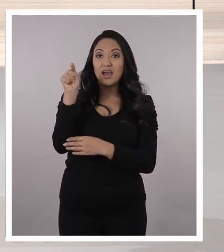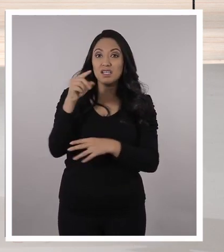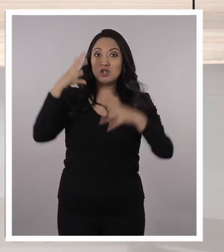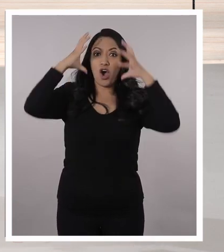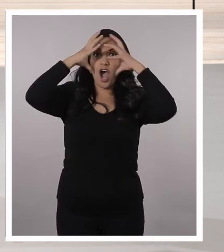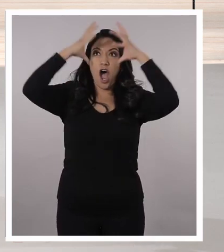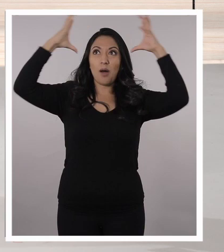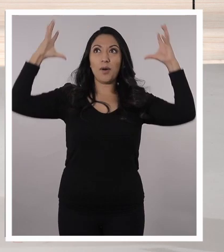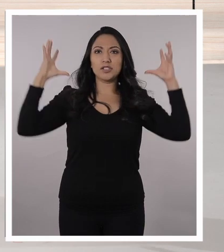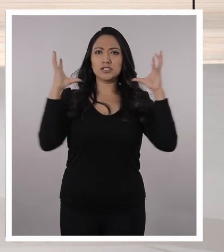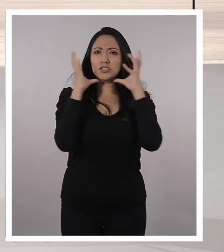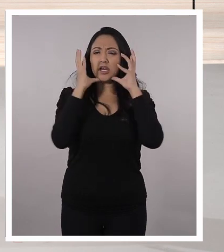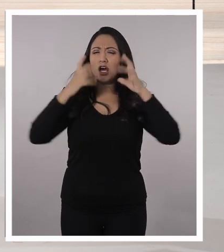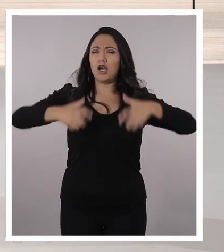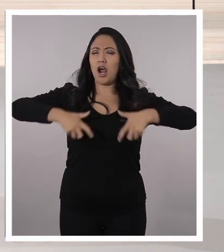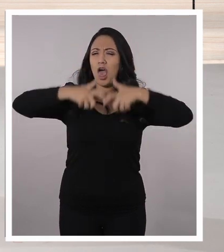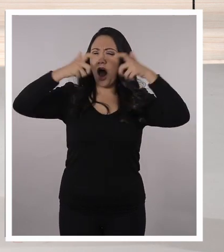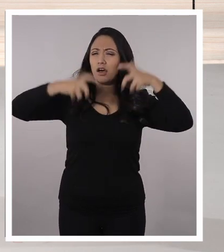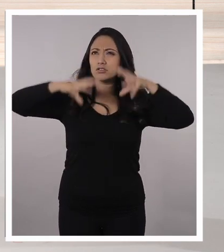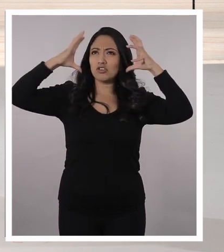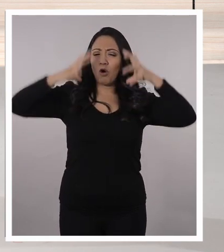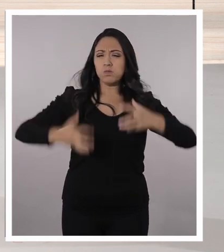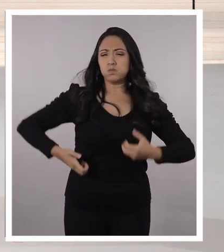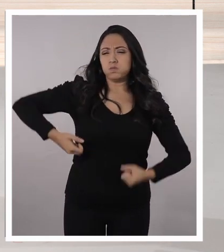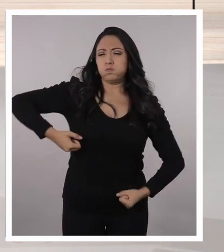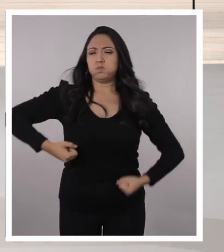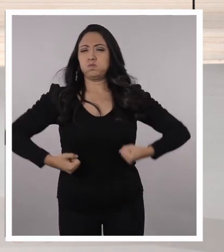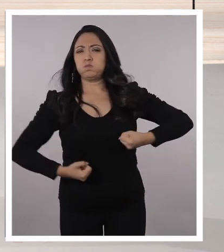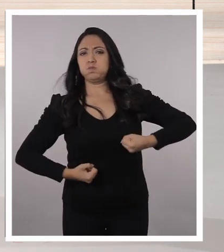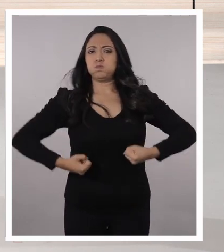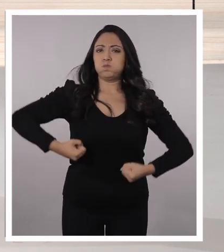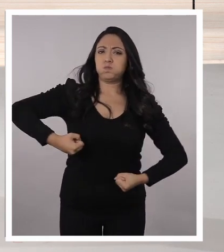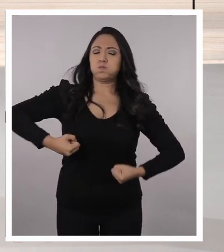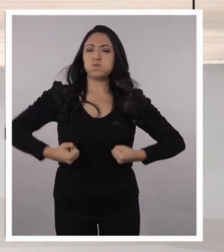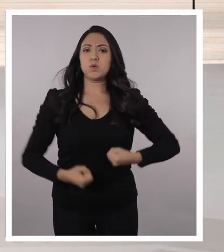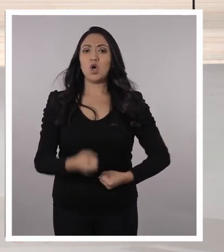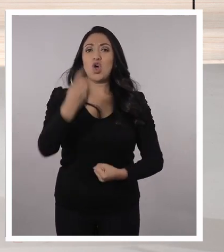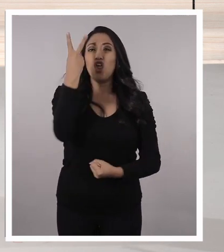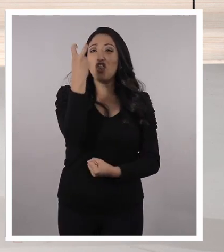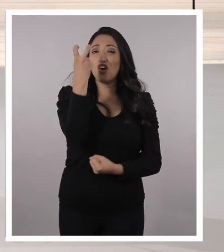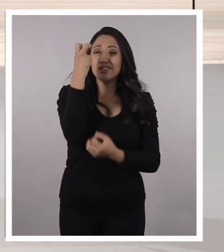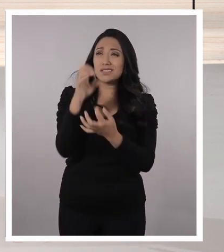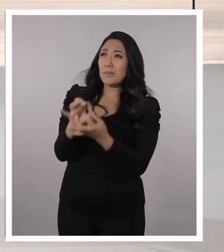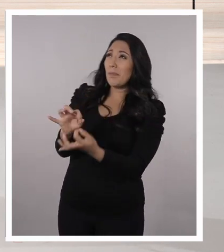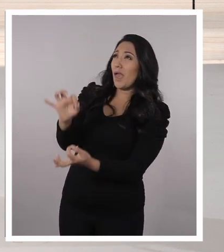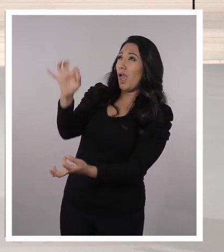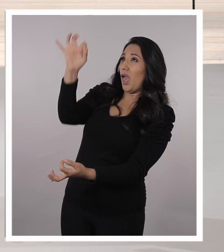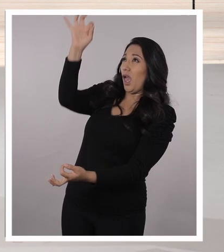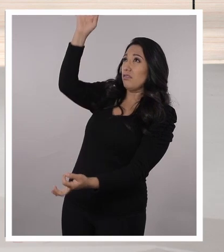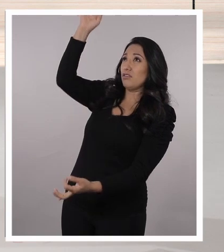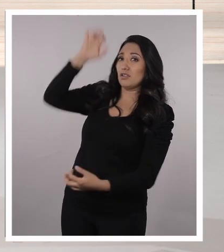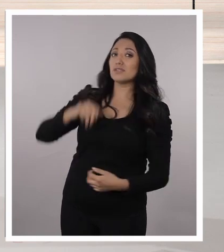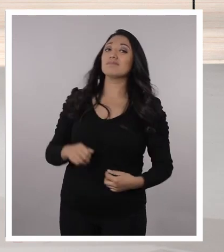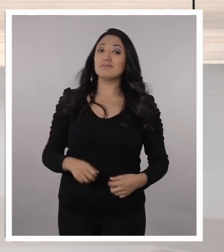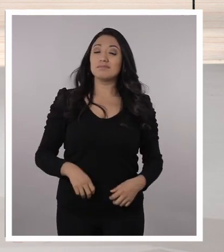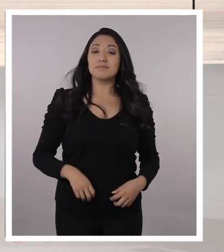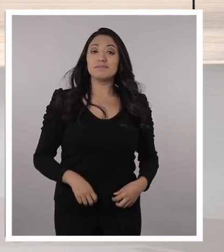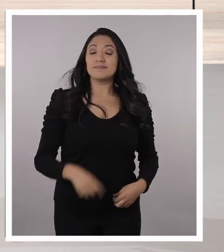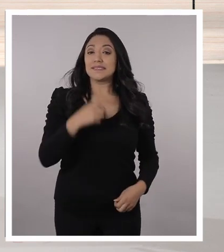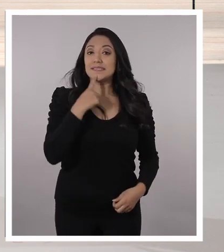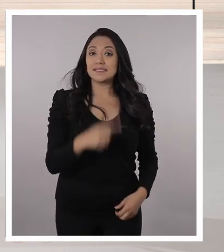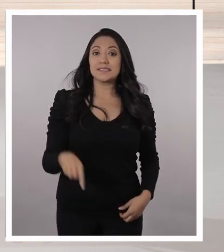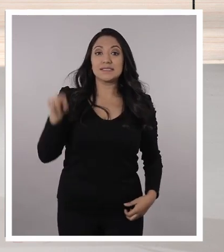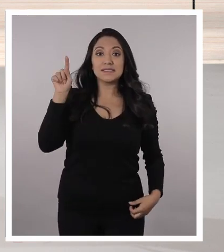enorme. Además, otras características que tiene es su peso de 6 a 8 toneladas y mide 12 metros de largo. Sí, cuenta la leyenda que era